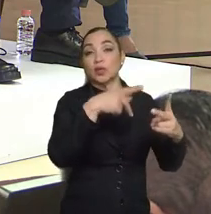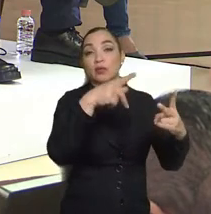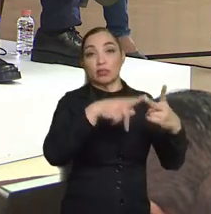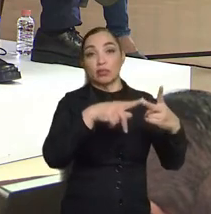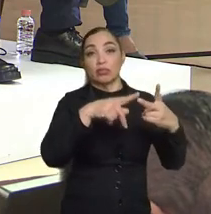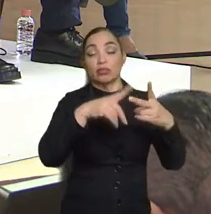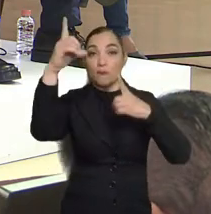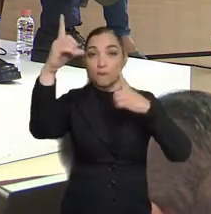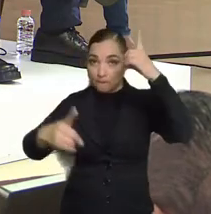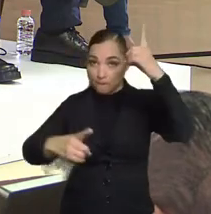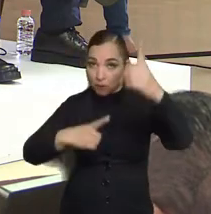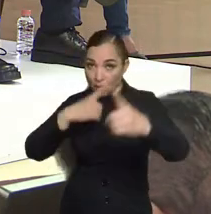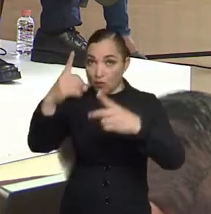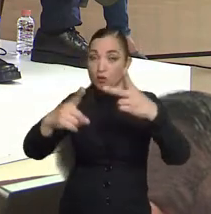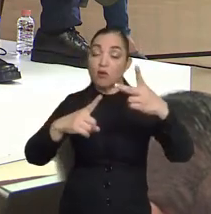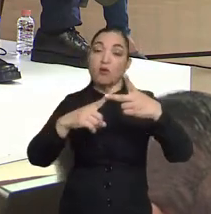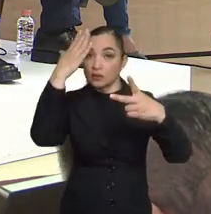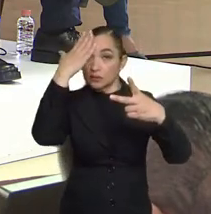mujeres